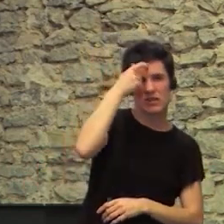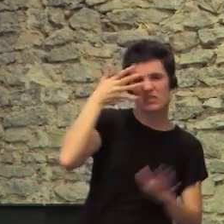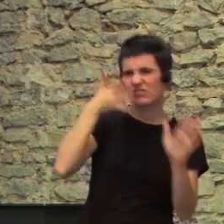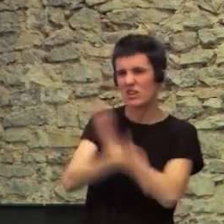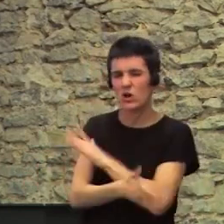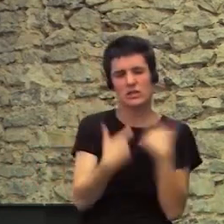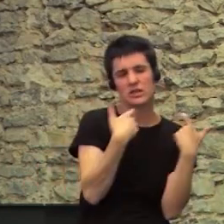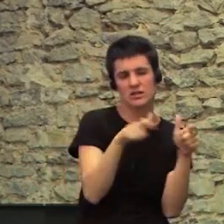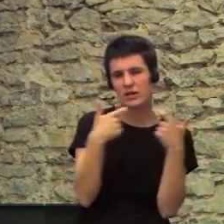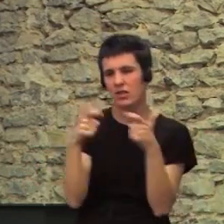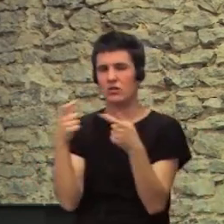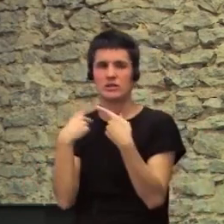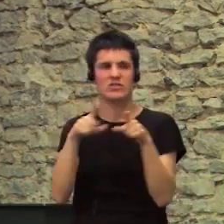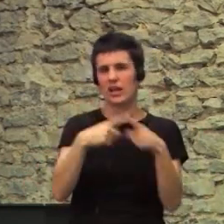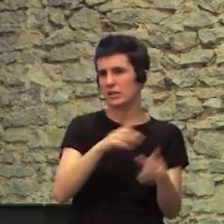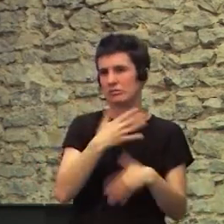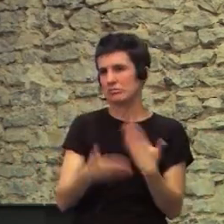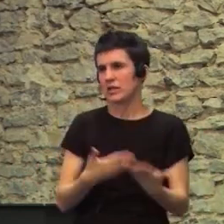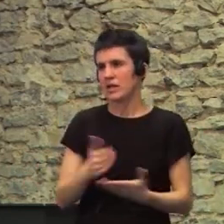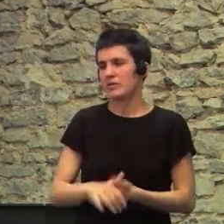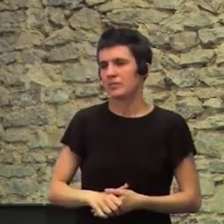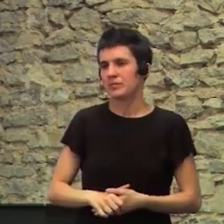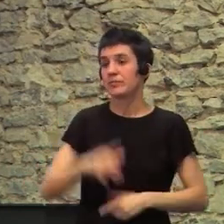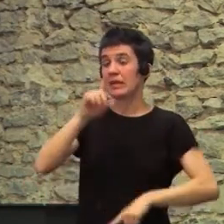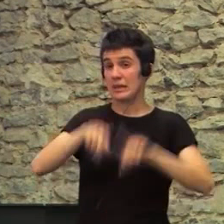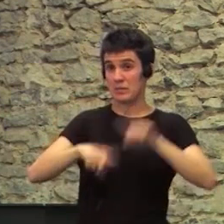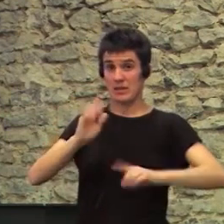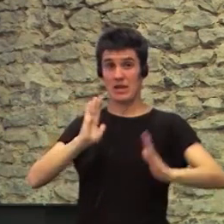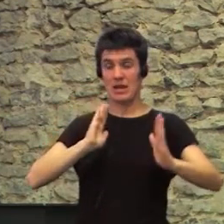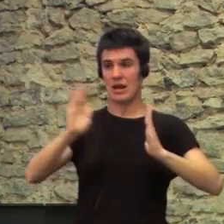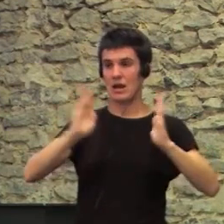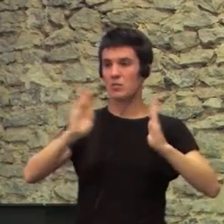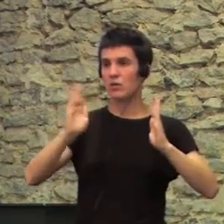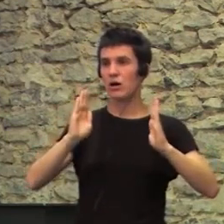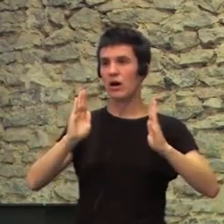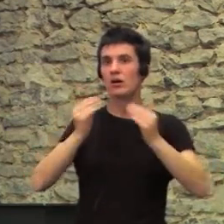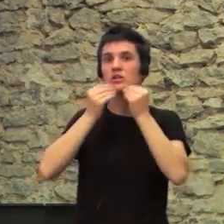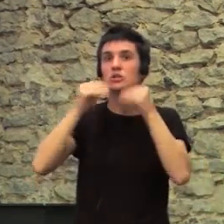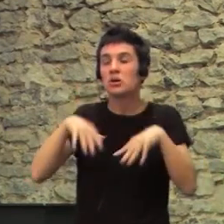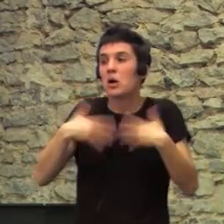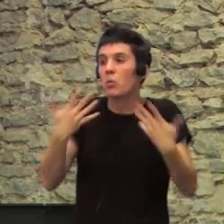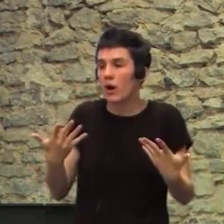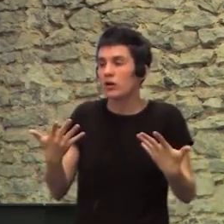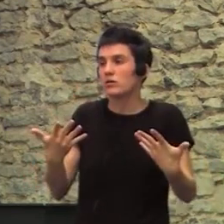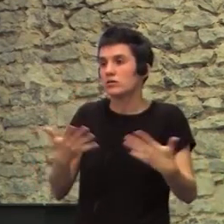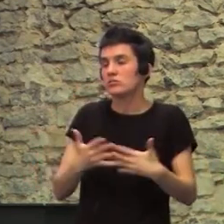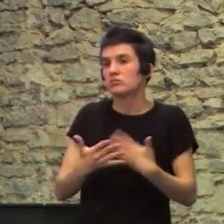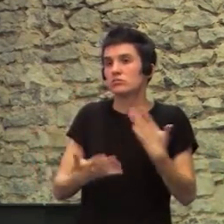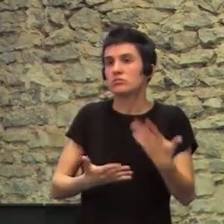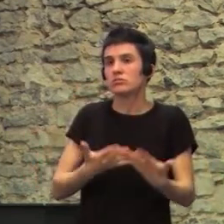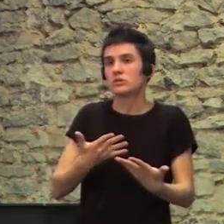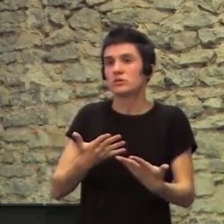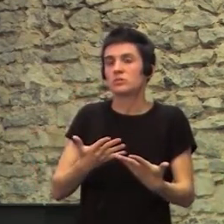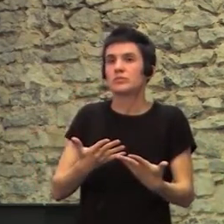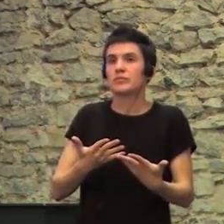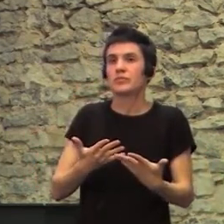definiciones, clasificaciones distintas, y que depende del régimen de verdad de cada momento histórico, régimen de verdad respecto al